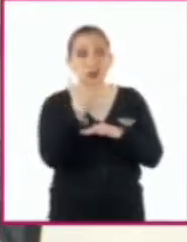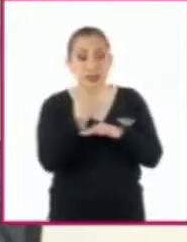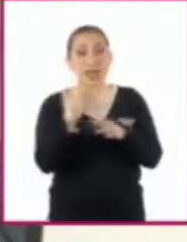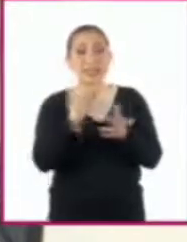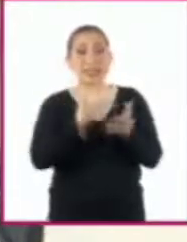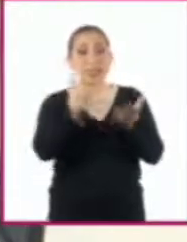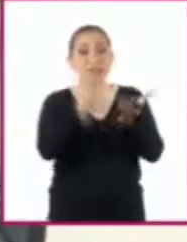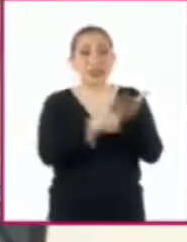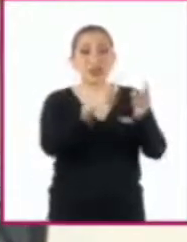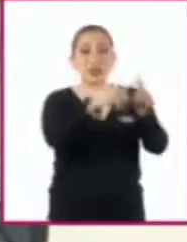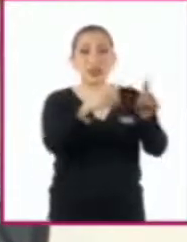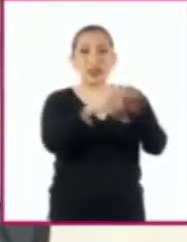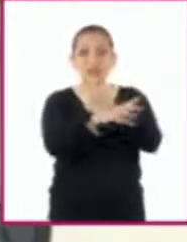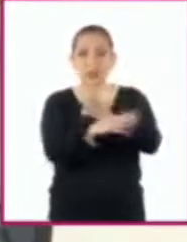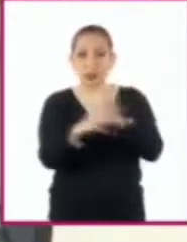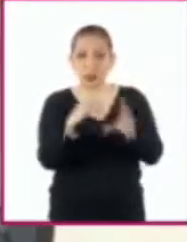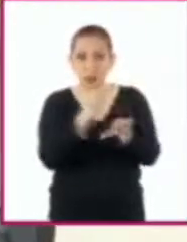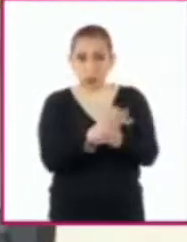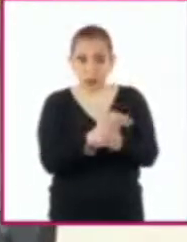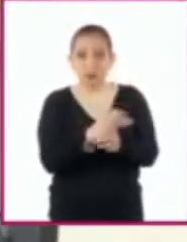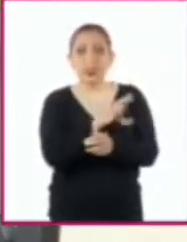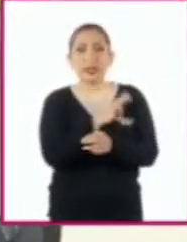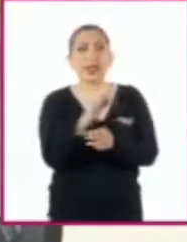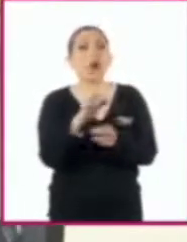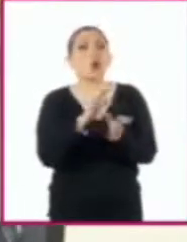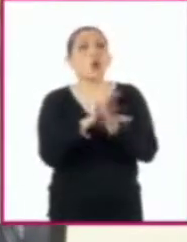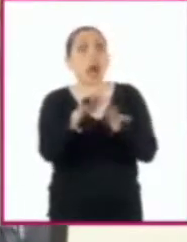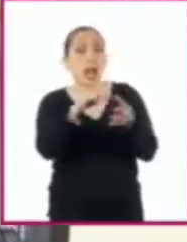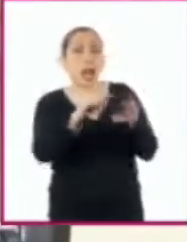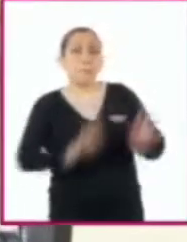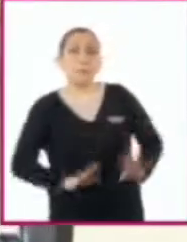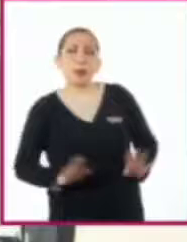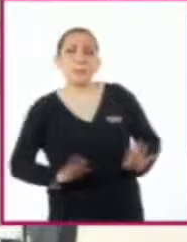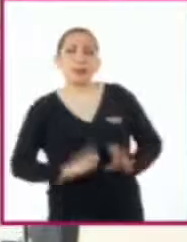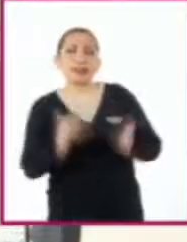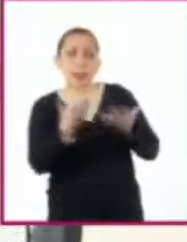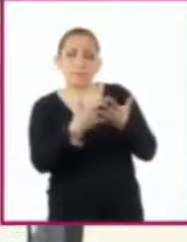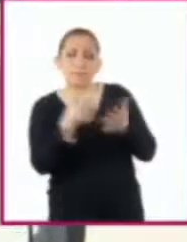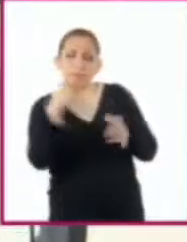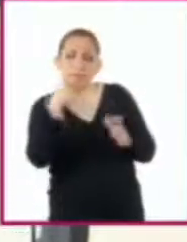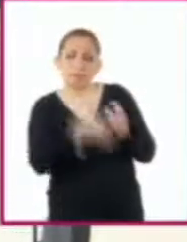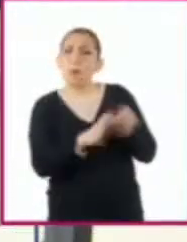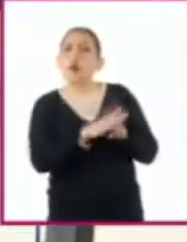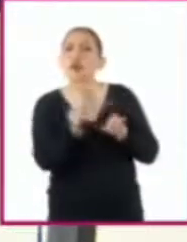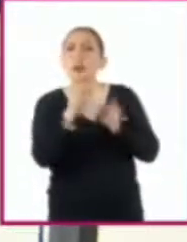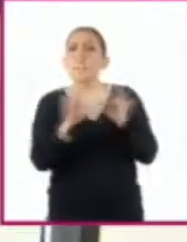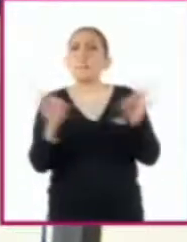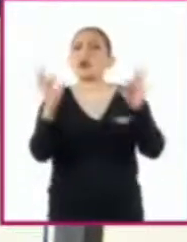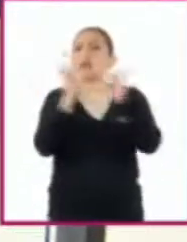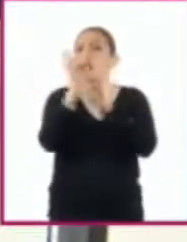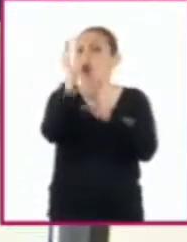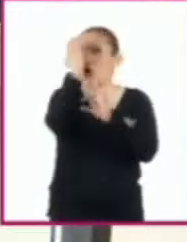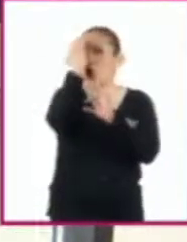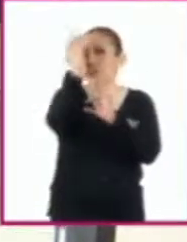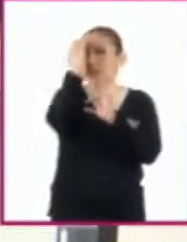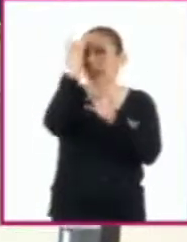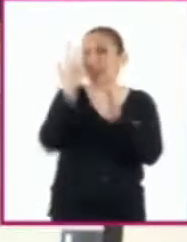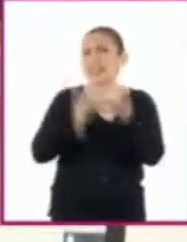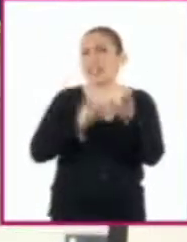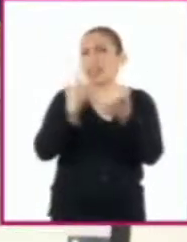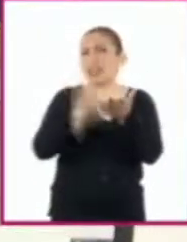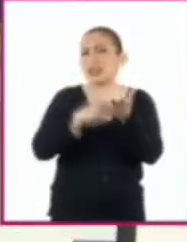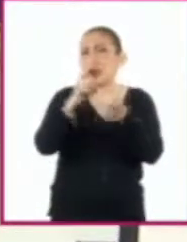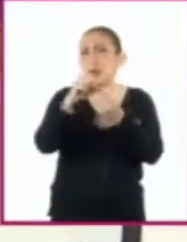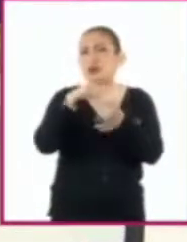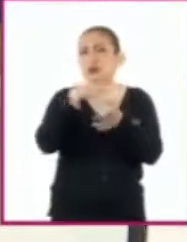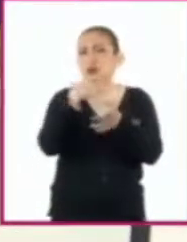están formadas por diversos componentes. ¿Qué propiedades presenta esta mezcla? ¿Por qué es importante conocer los componentes de las